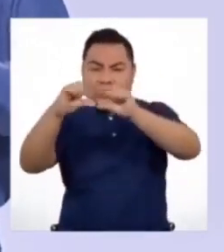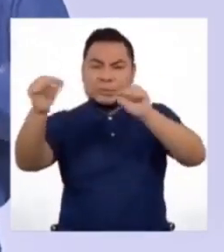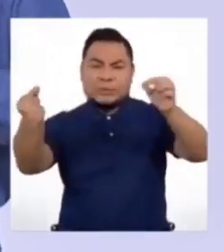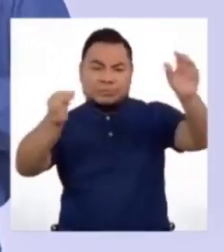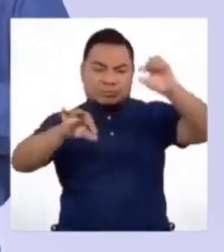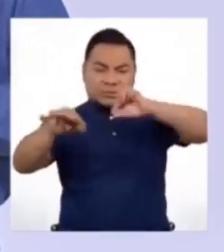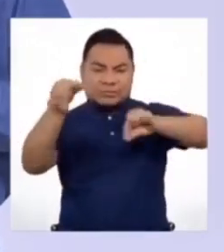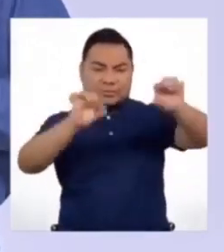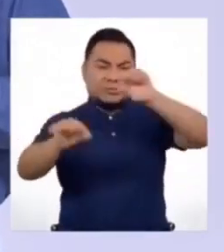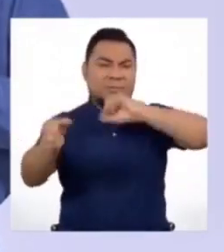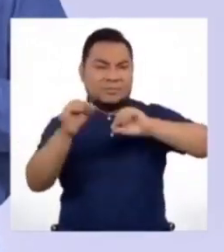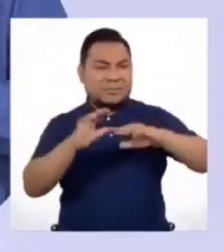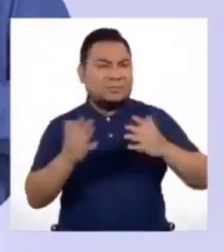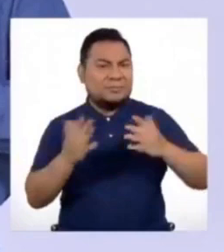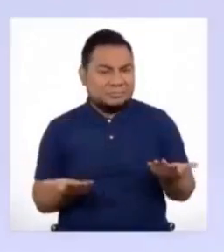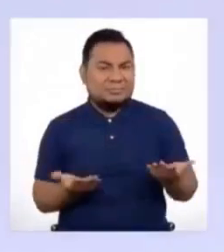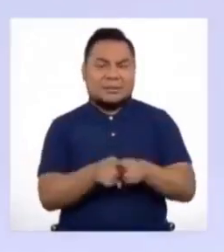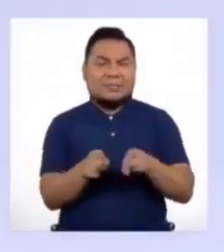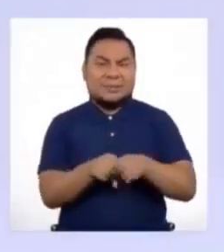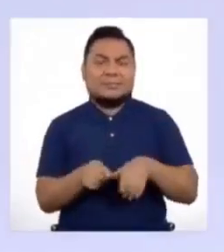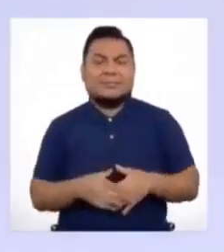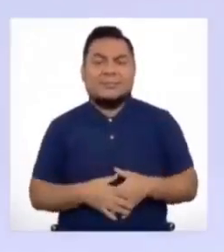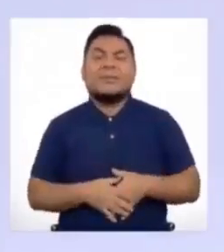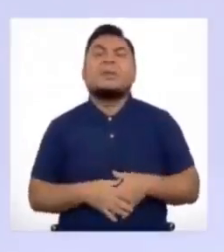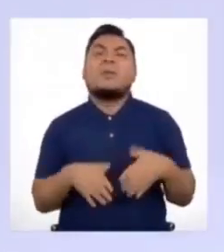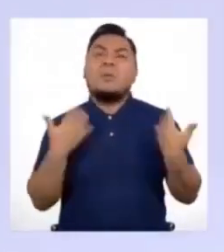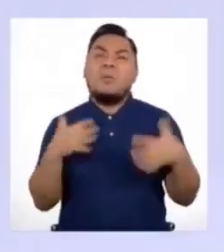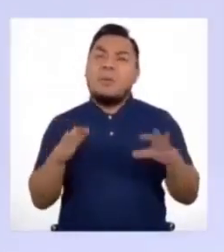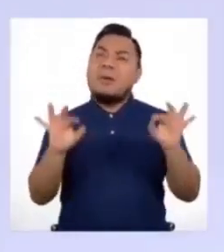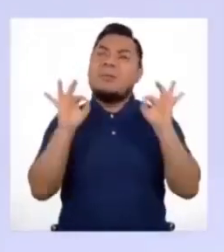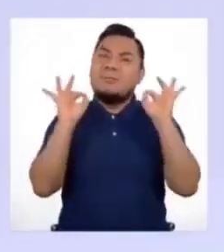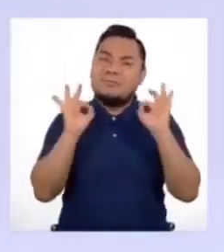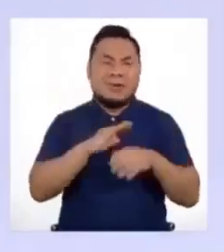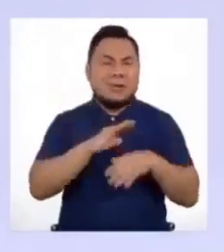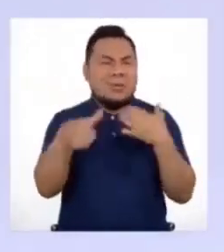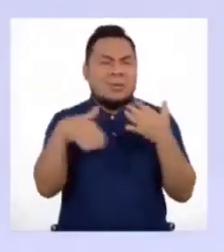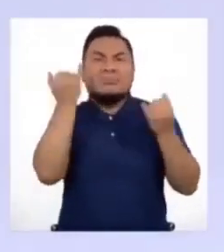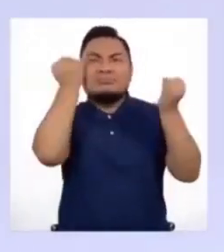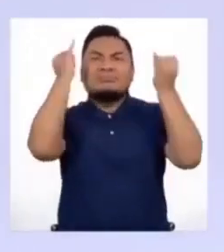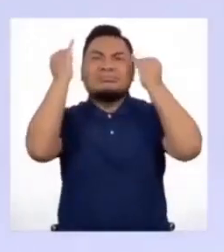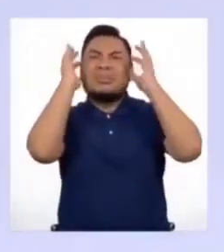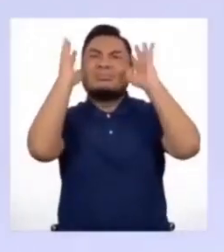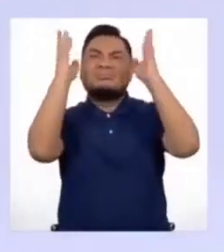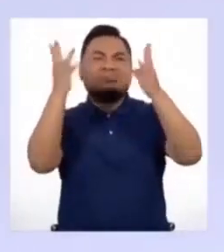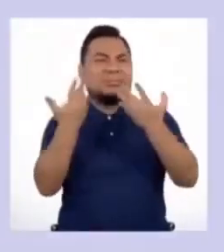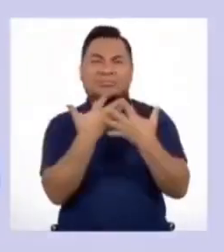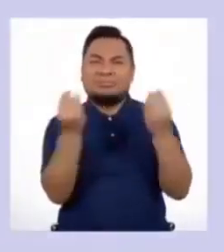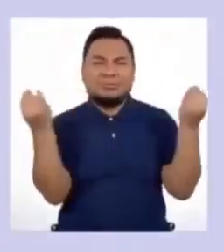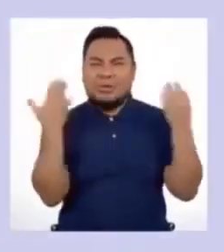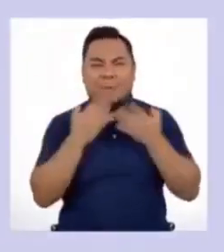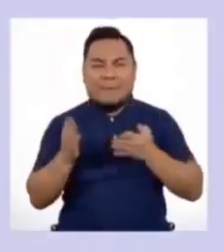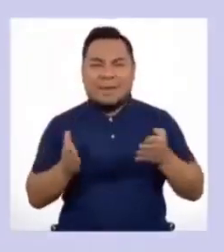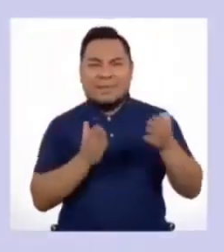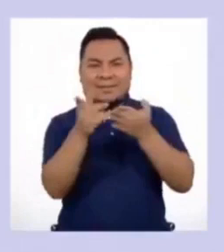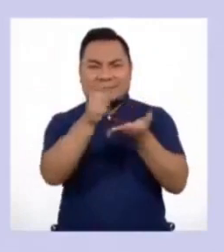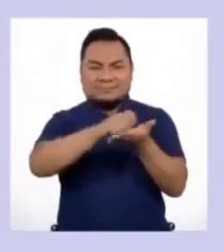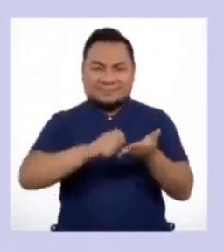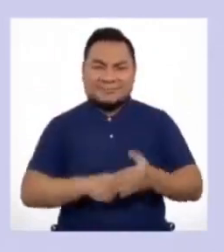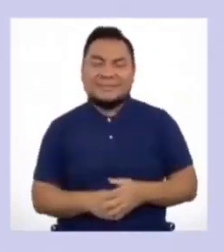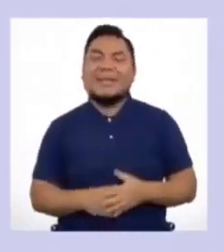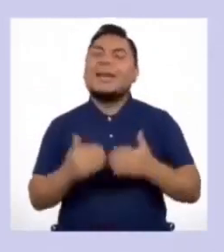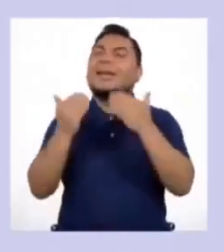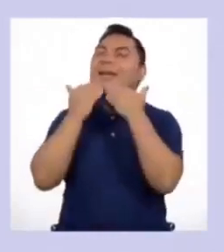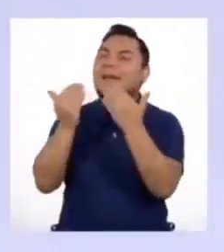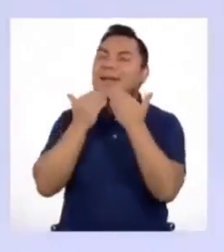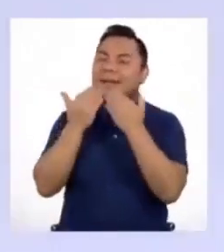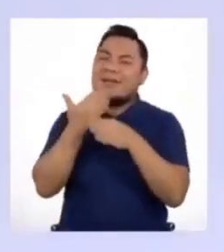diversos grosores semejando trazos. ¡Qué genial! No hay límites para poder explorar muchas más formas. Muchas gracias por habernos